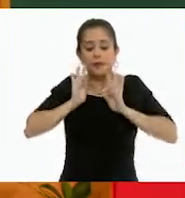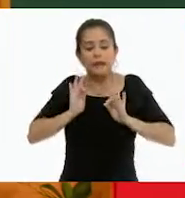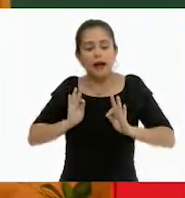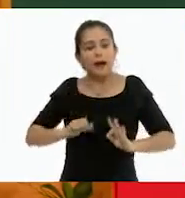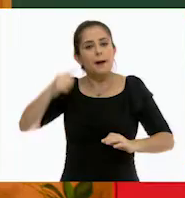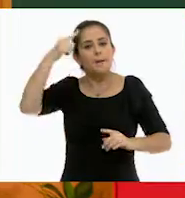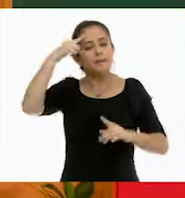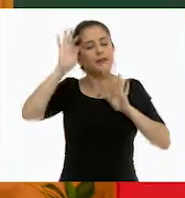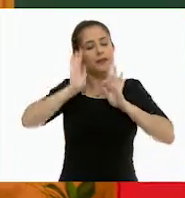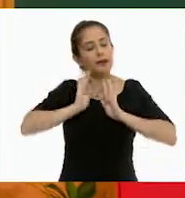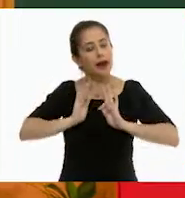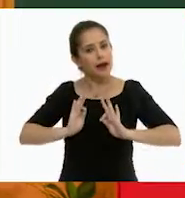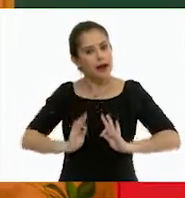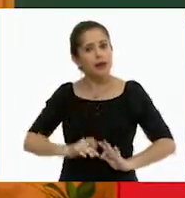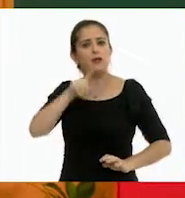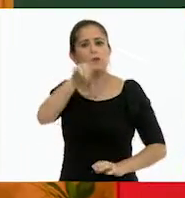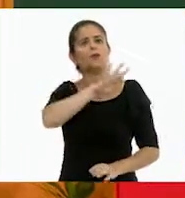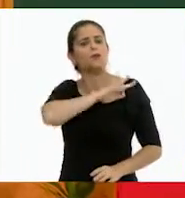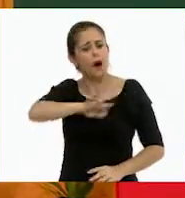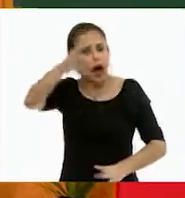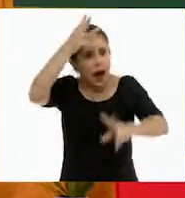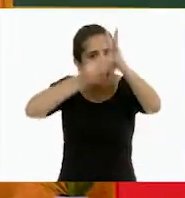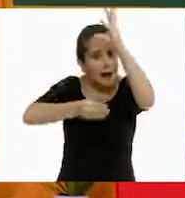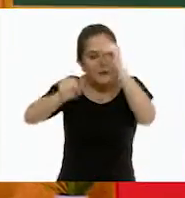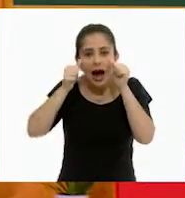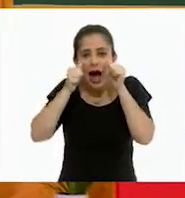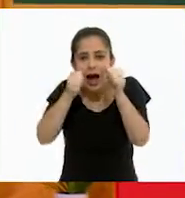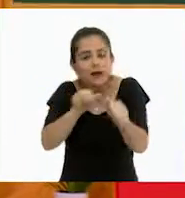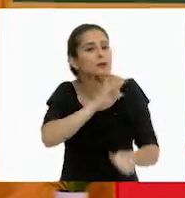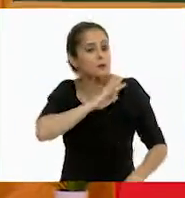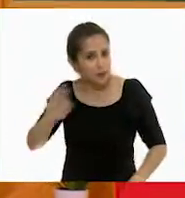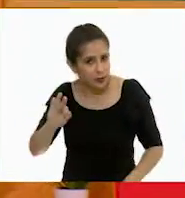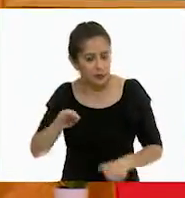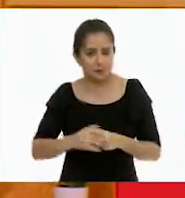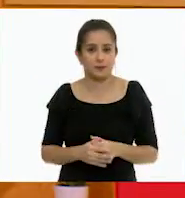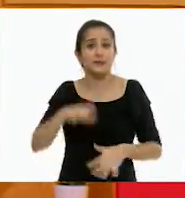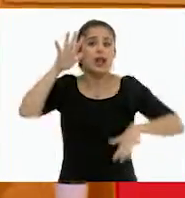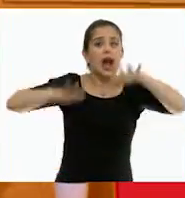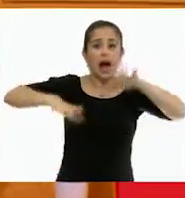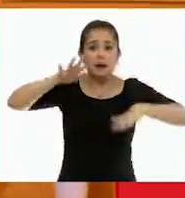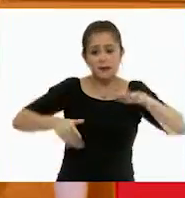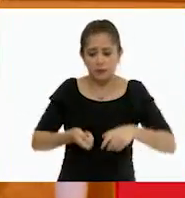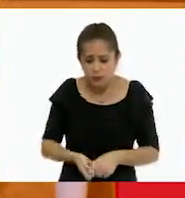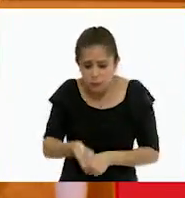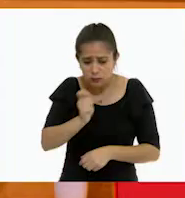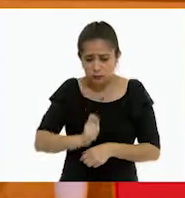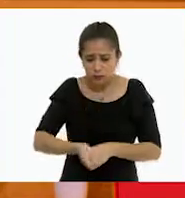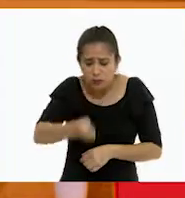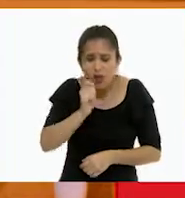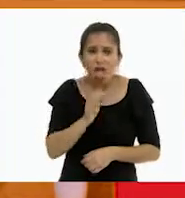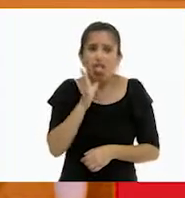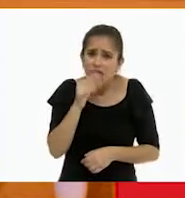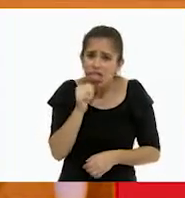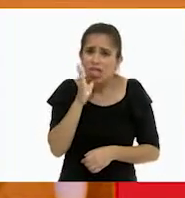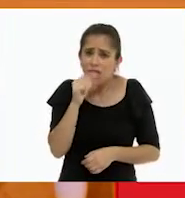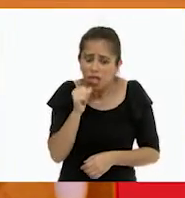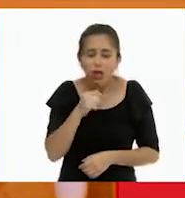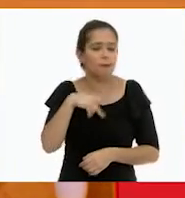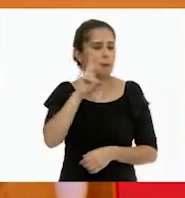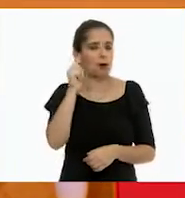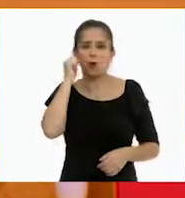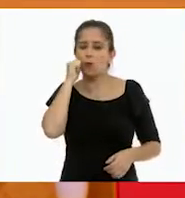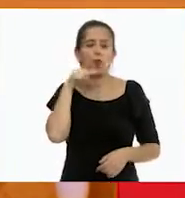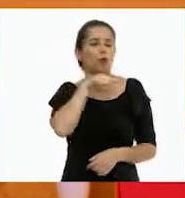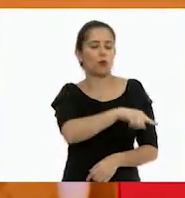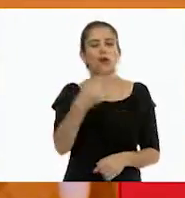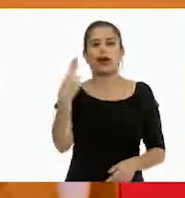y a poder aprender muchas cosas y a intentar. En algunos casos no nos va a salir, pero nos va a dar la tranquilidad para intentar.